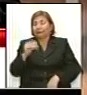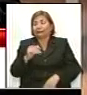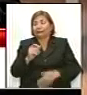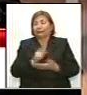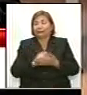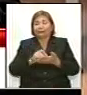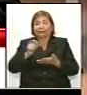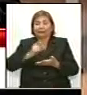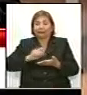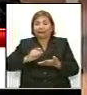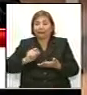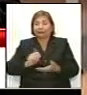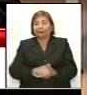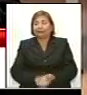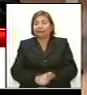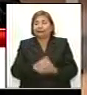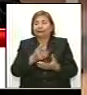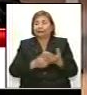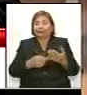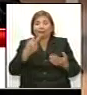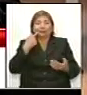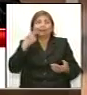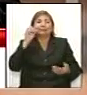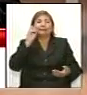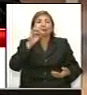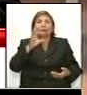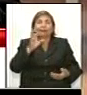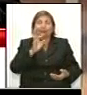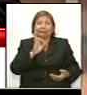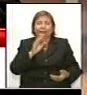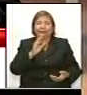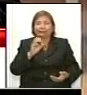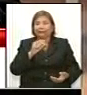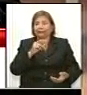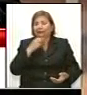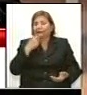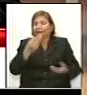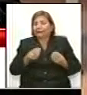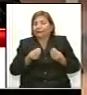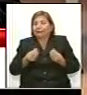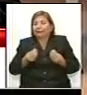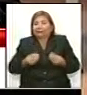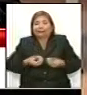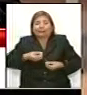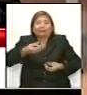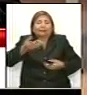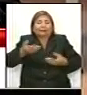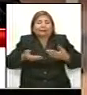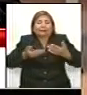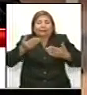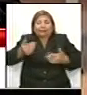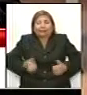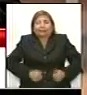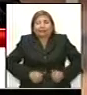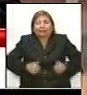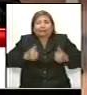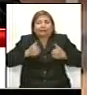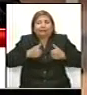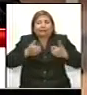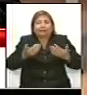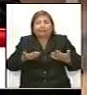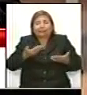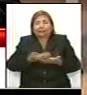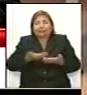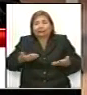a escribir qué es lo que te había dicho Figari y cómo incorporabas a tu vida